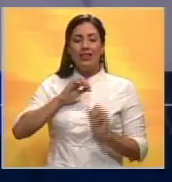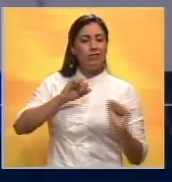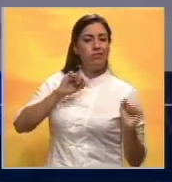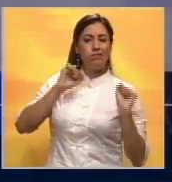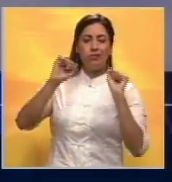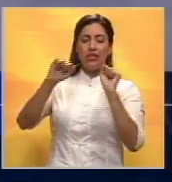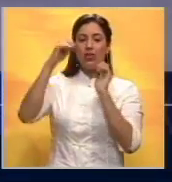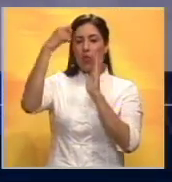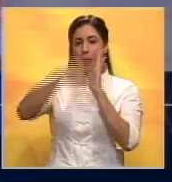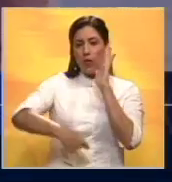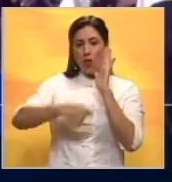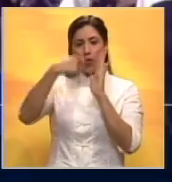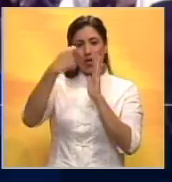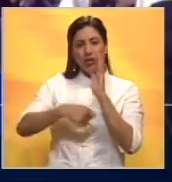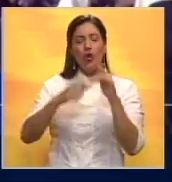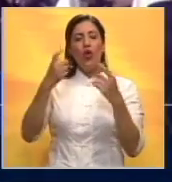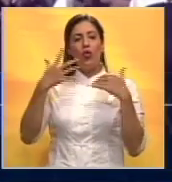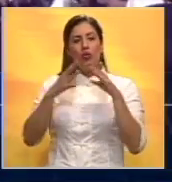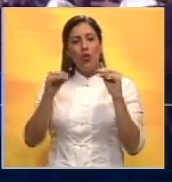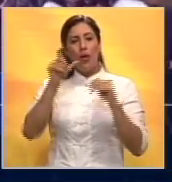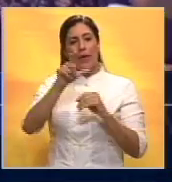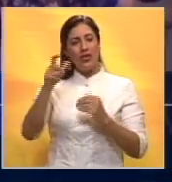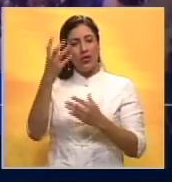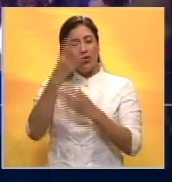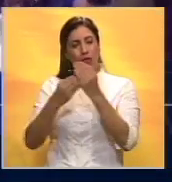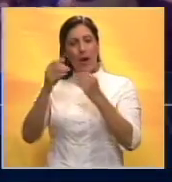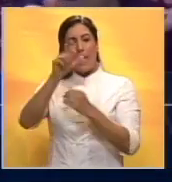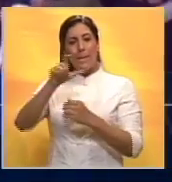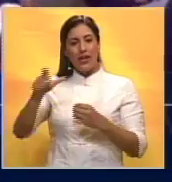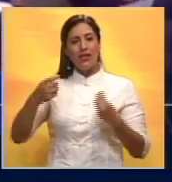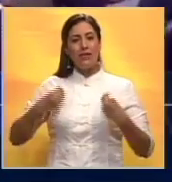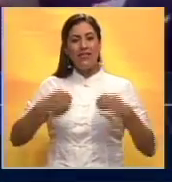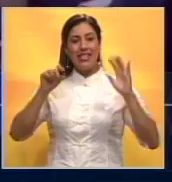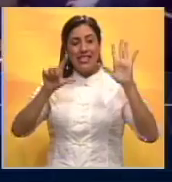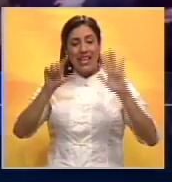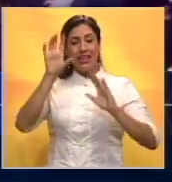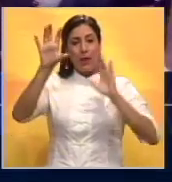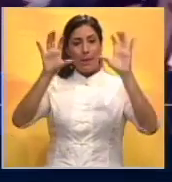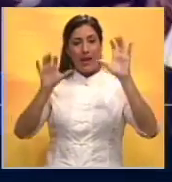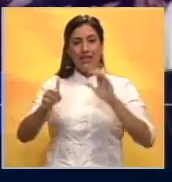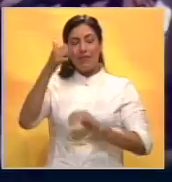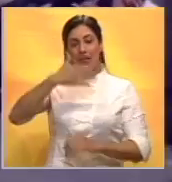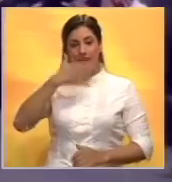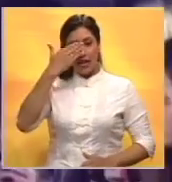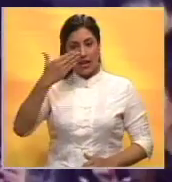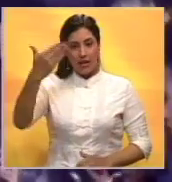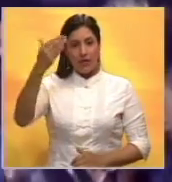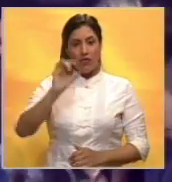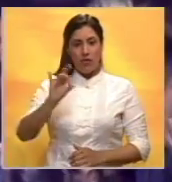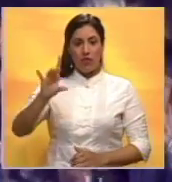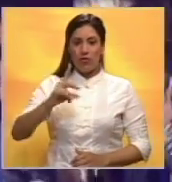rechazo la prohibición de entrada a todos los refugiados y a los ciudadanos de siete países de mayoría